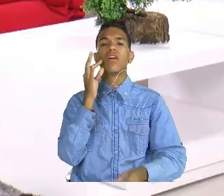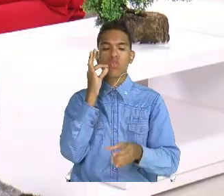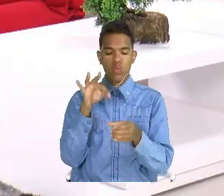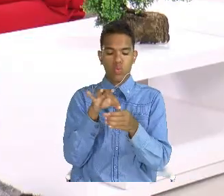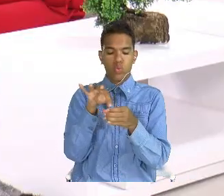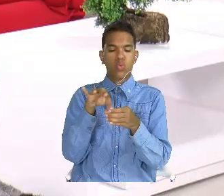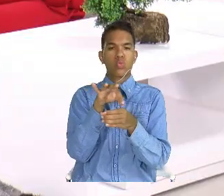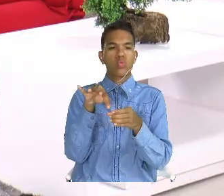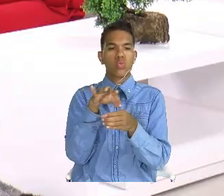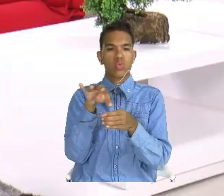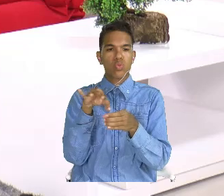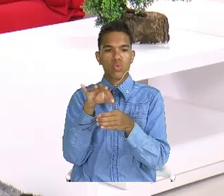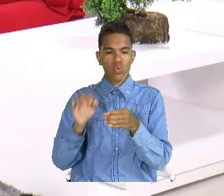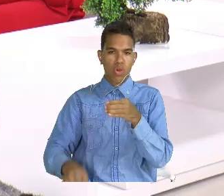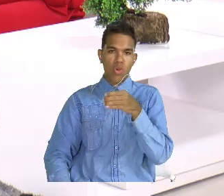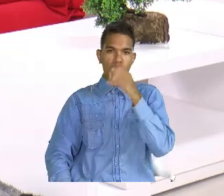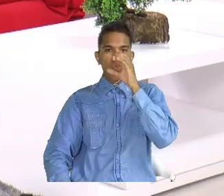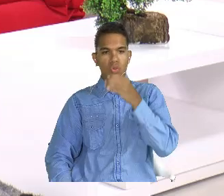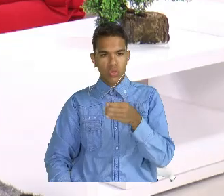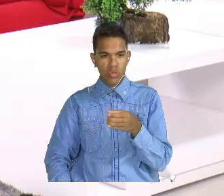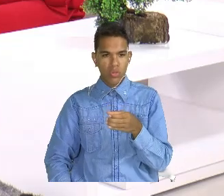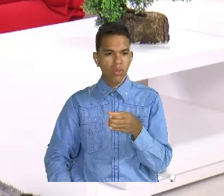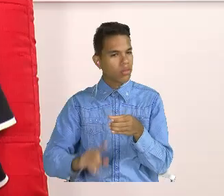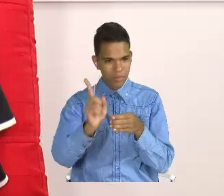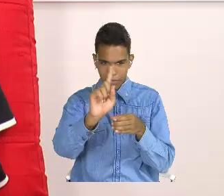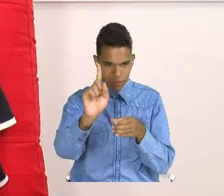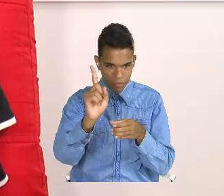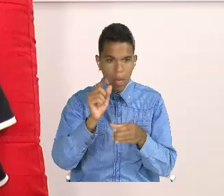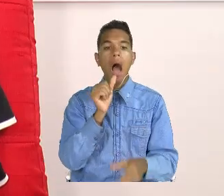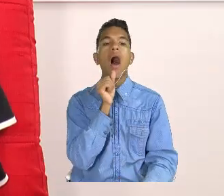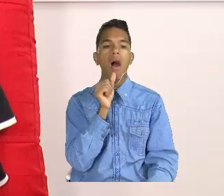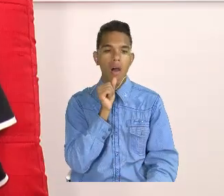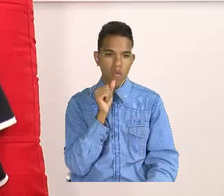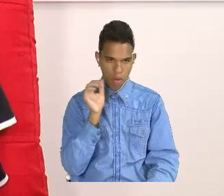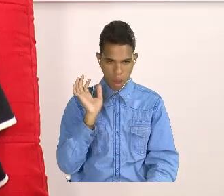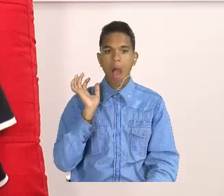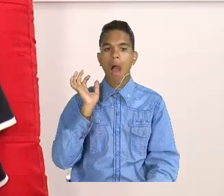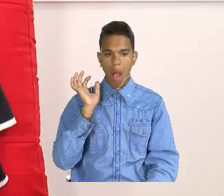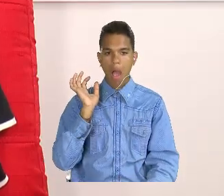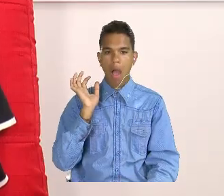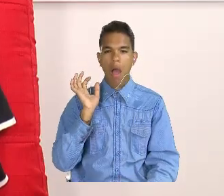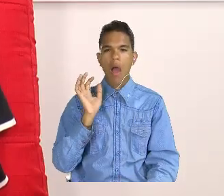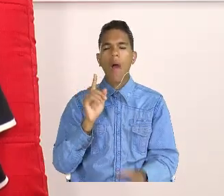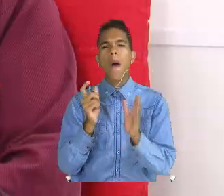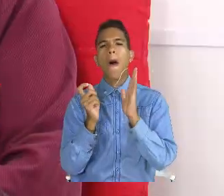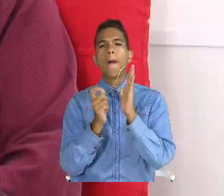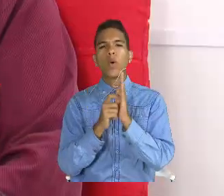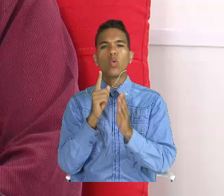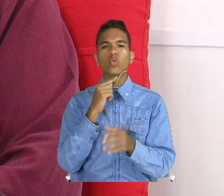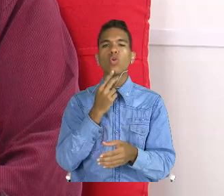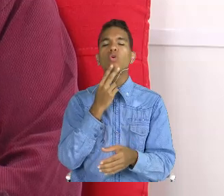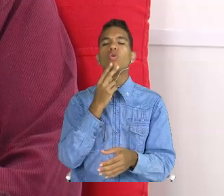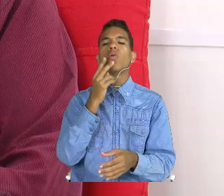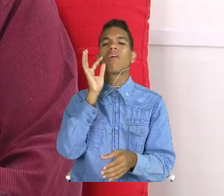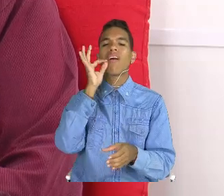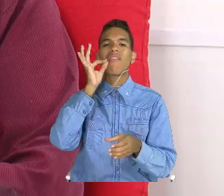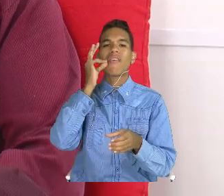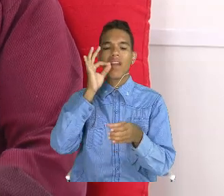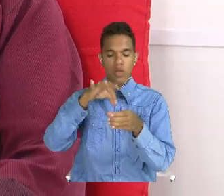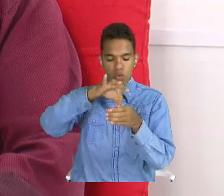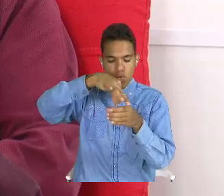pueden tomar, pero el tinto no, porque la gente tiende a levantarse, se toman su tinto y no, yo no he desayunado, pero se tomaron un tinto. Entonces,